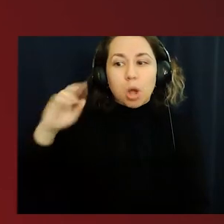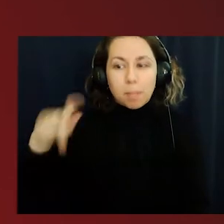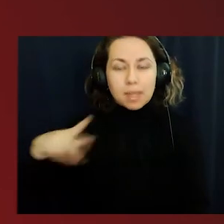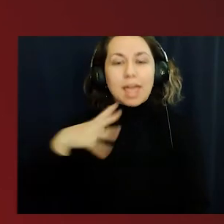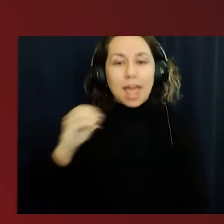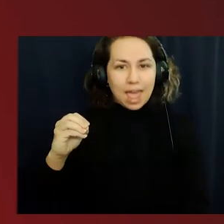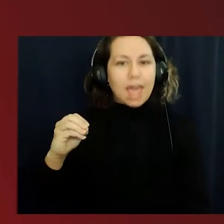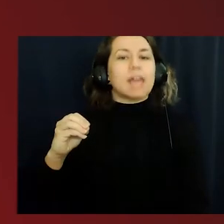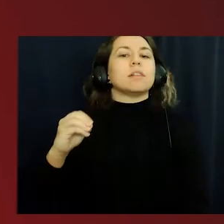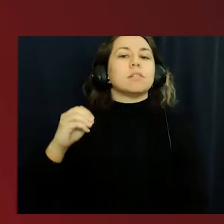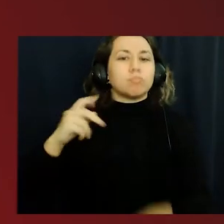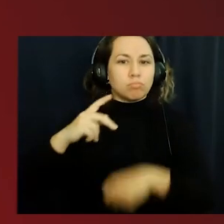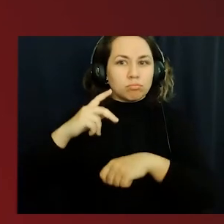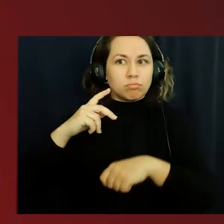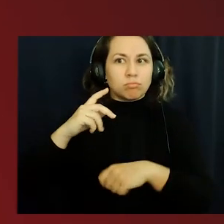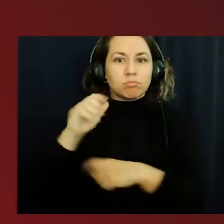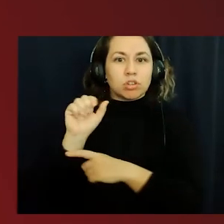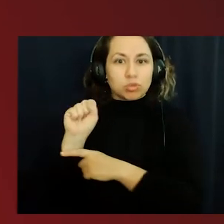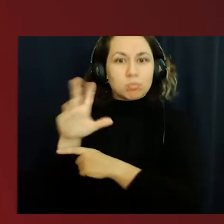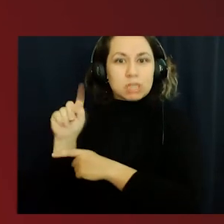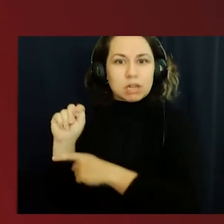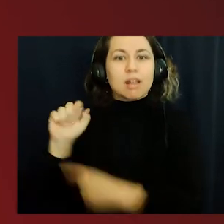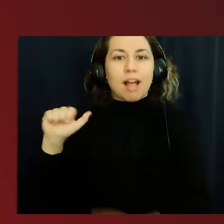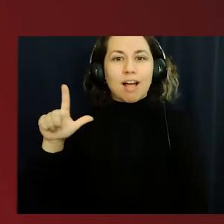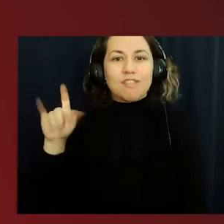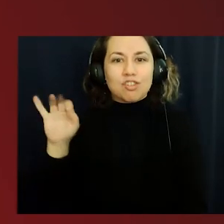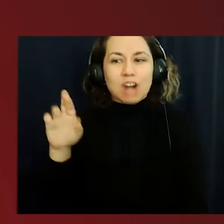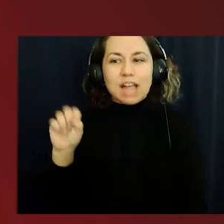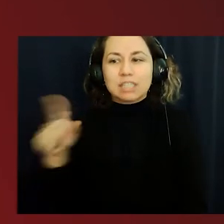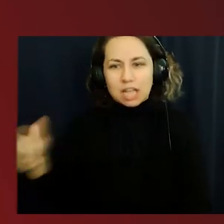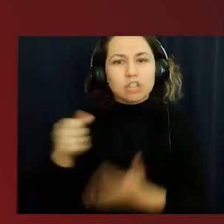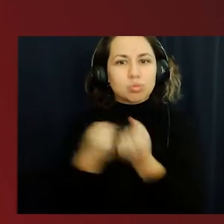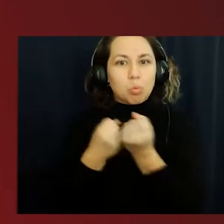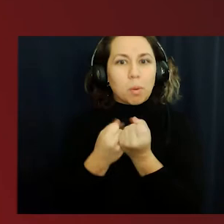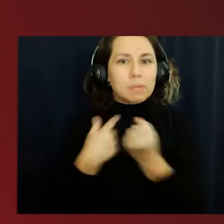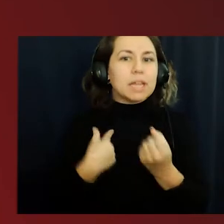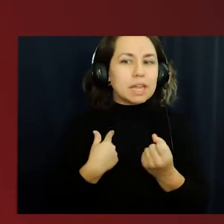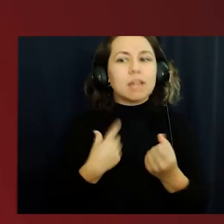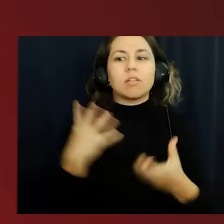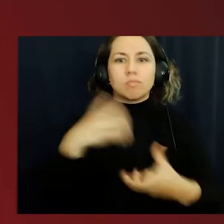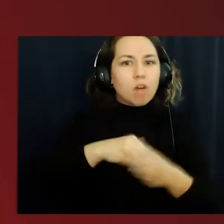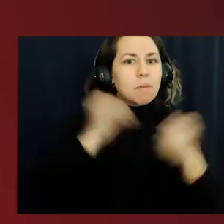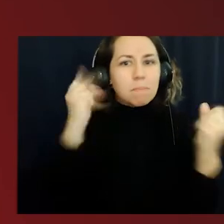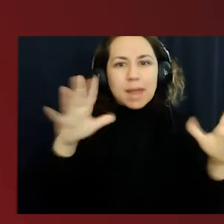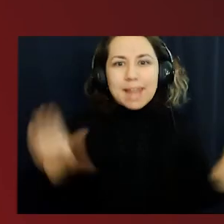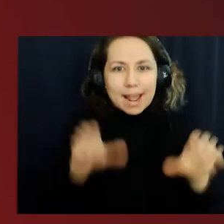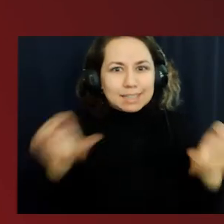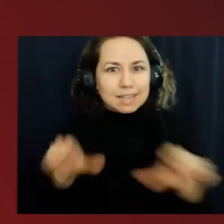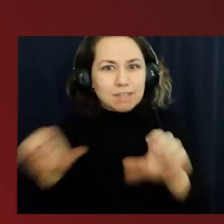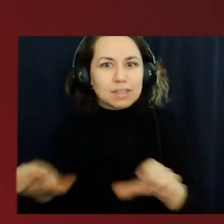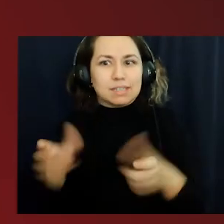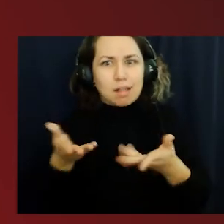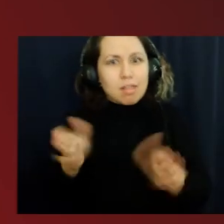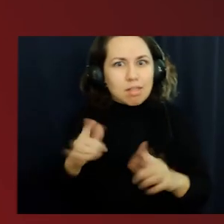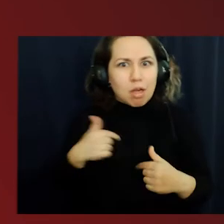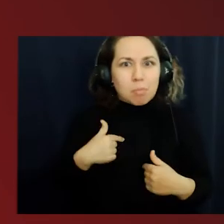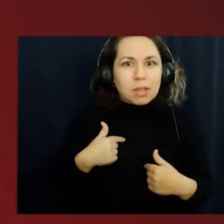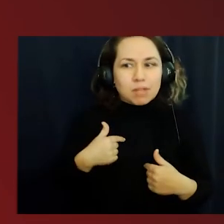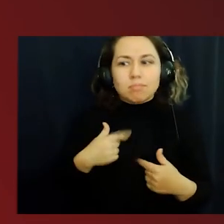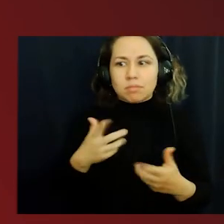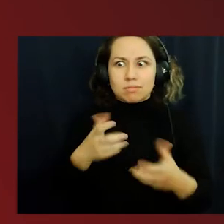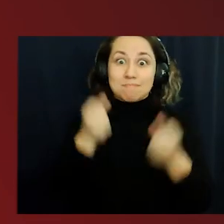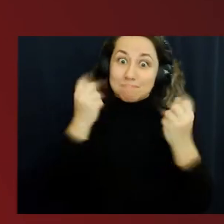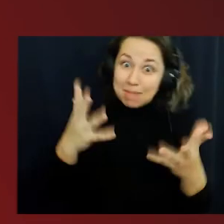la preparatoria y me permitieron estar en tantas actividades. Fueron muchas. Y quisiera agradecer también a todos mis maestros, y